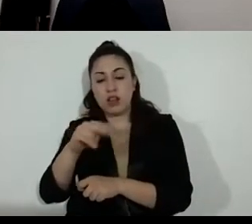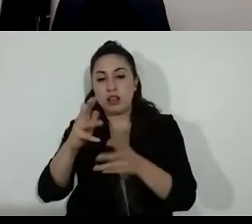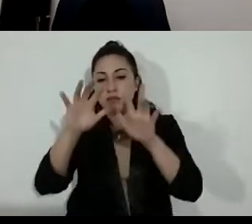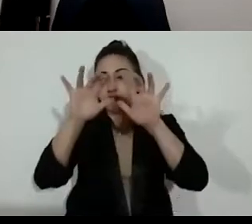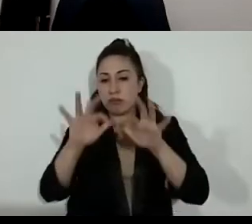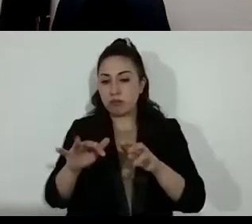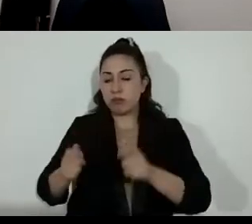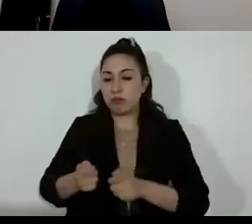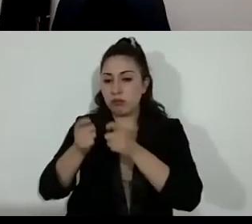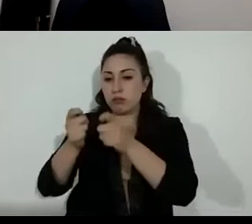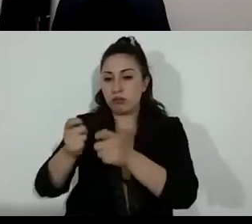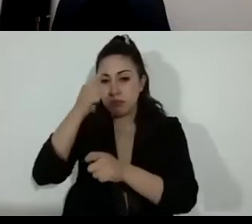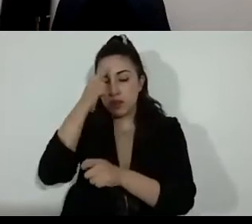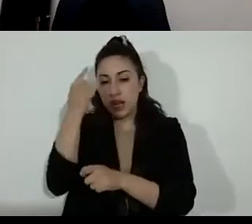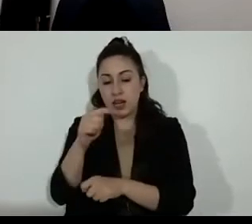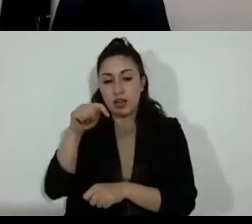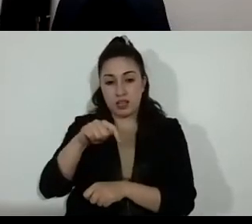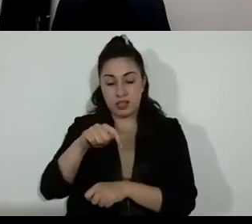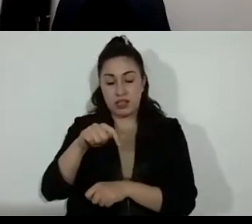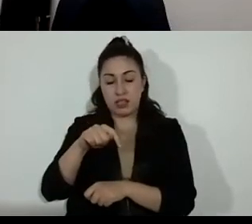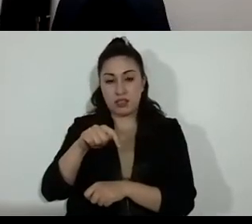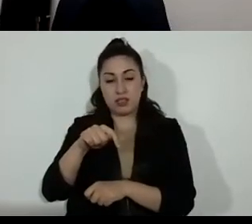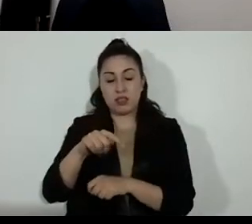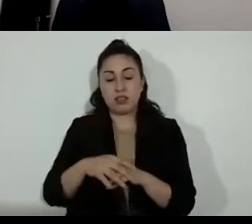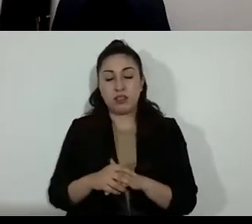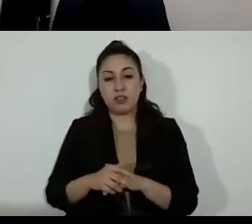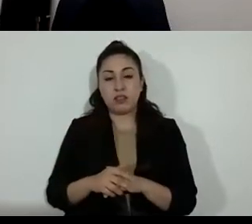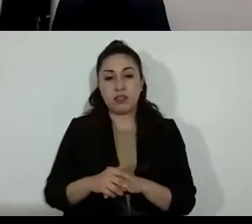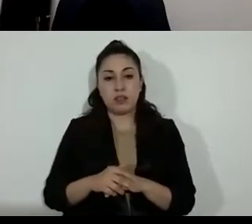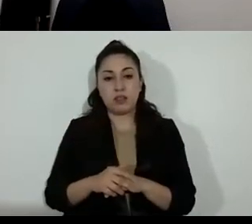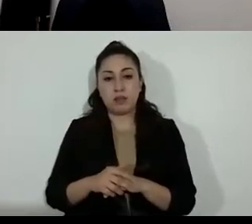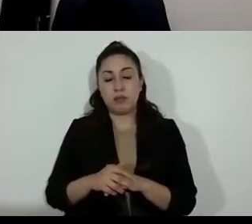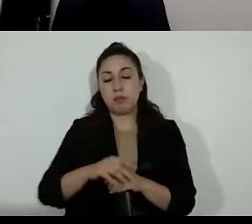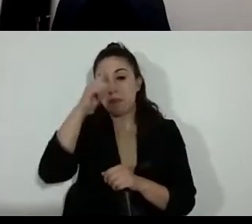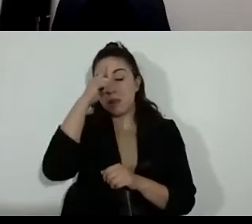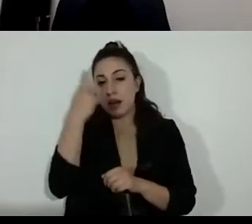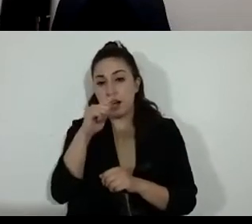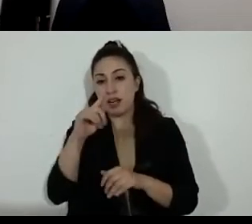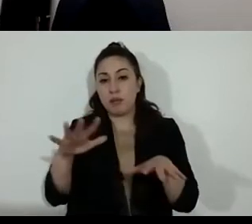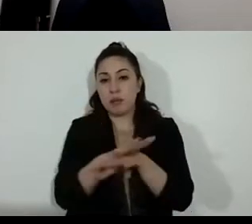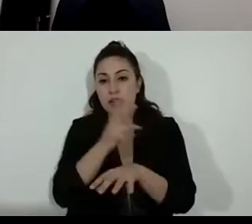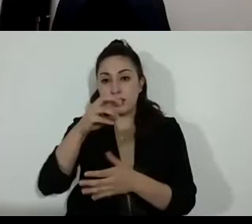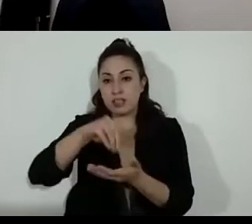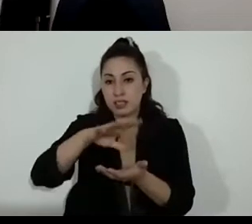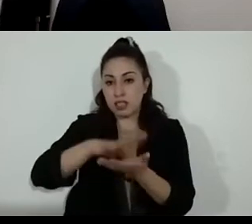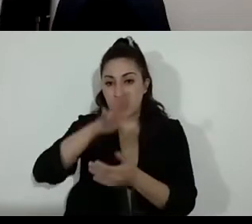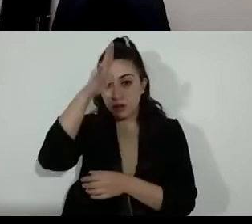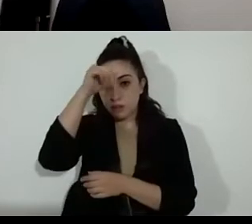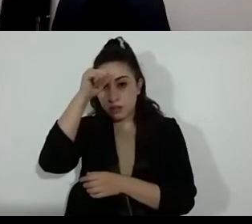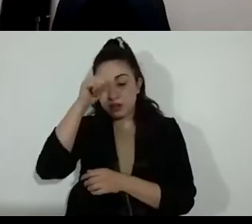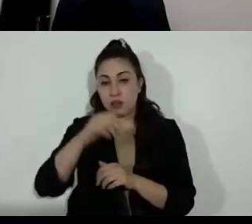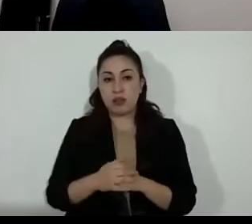el que hacíamos la solicitud de modificación a este acuerdo y algún